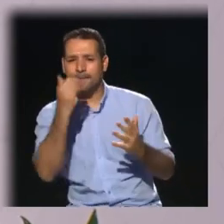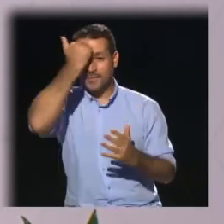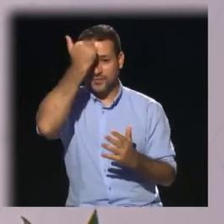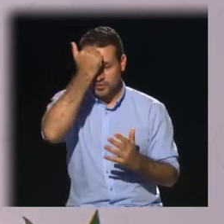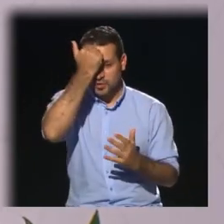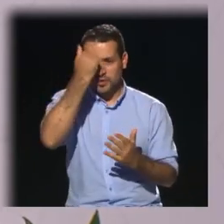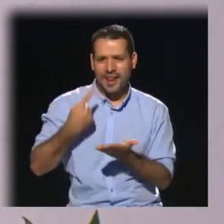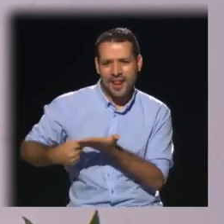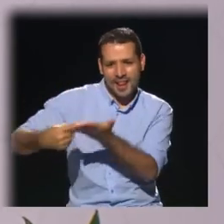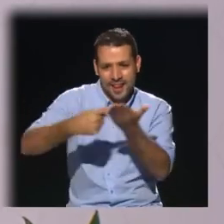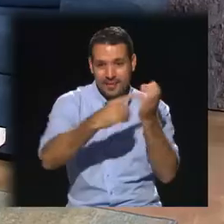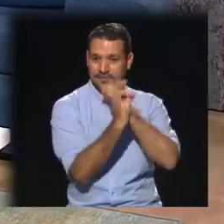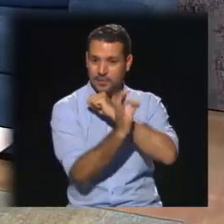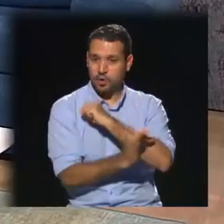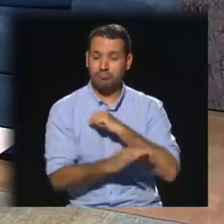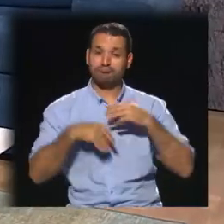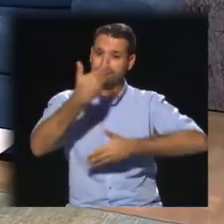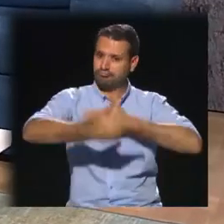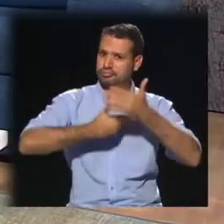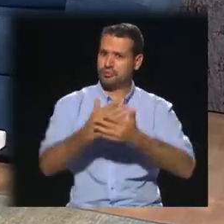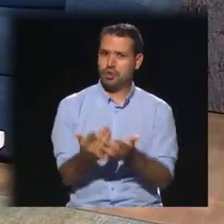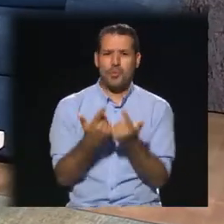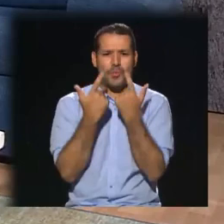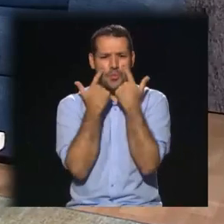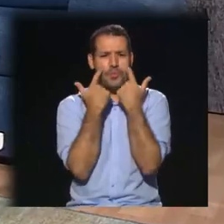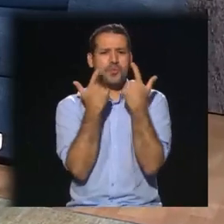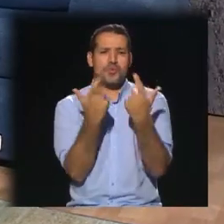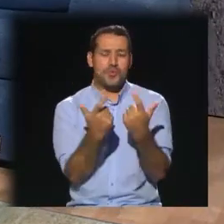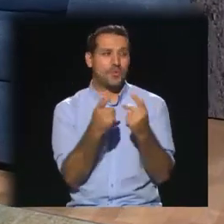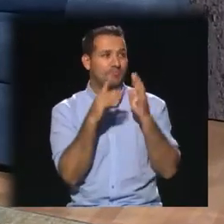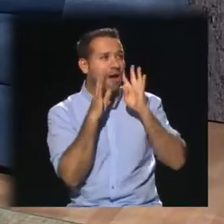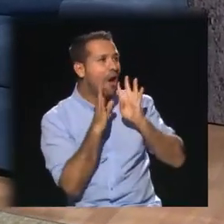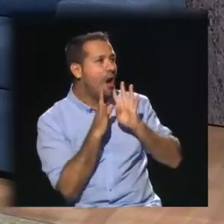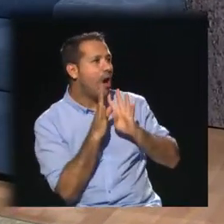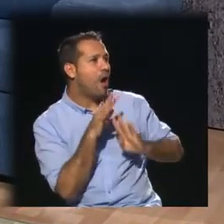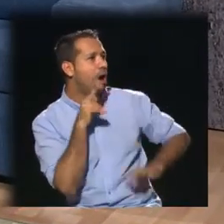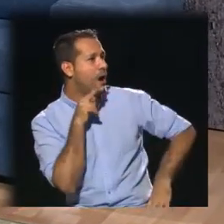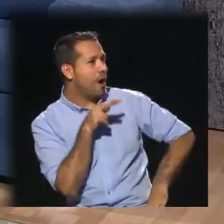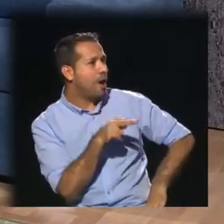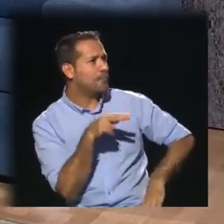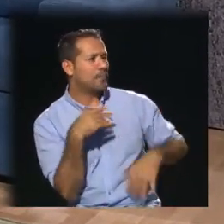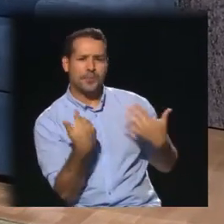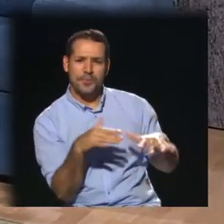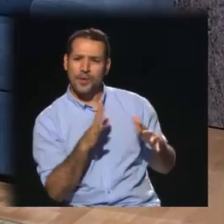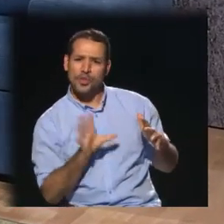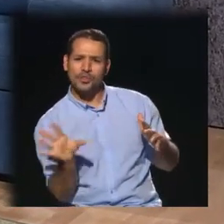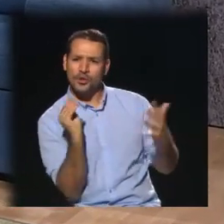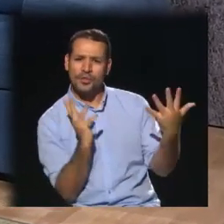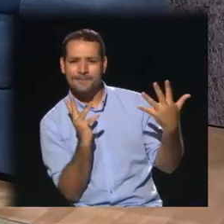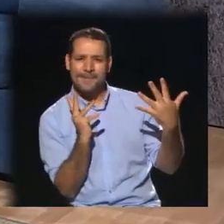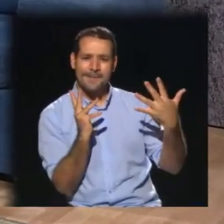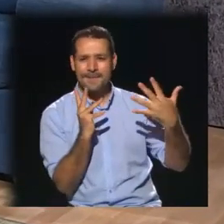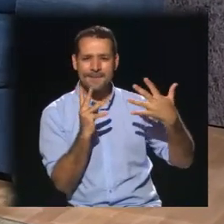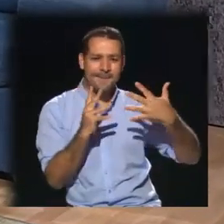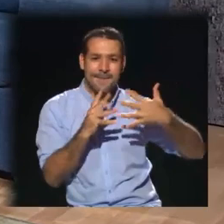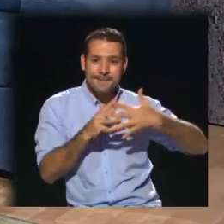es un proceso de resaltar, un proceso de, digamos, de admirar hoy cómo todos nos estamos adaptando a esto que se está